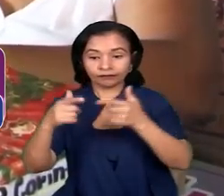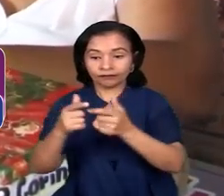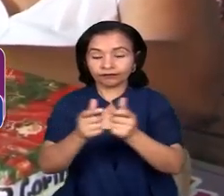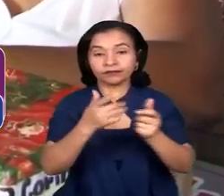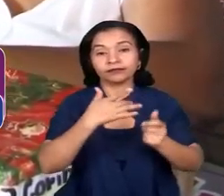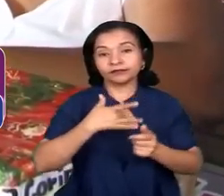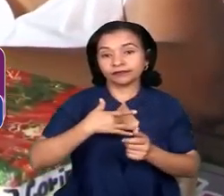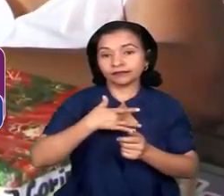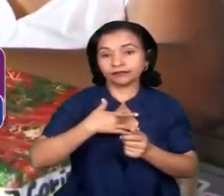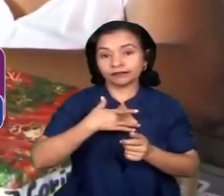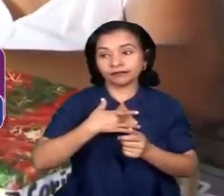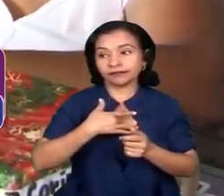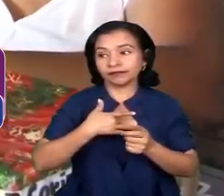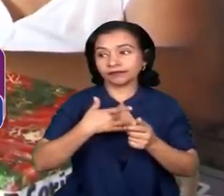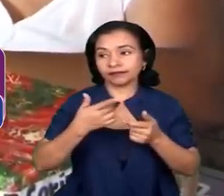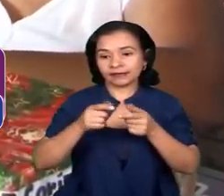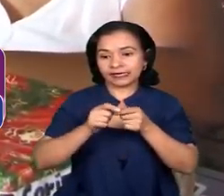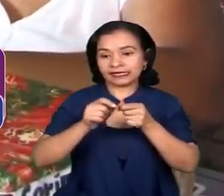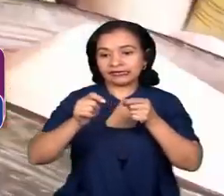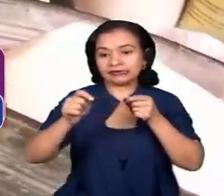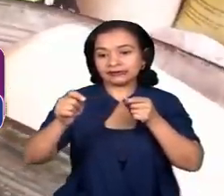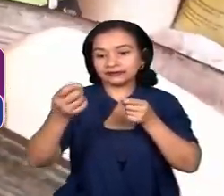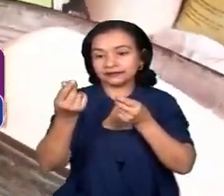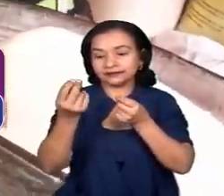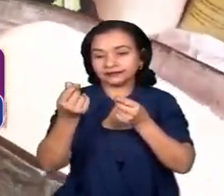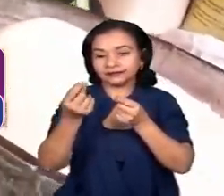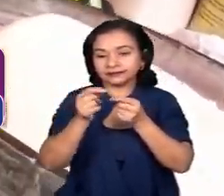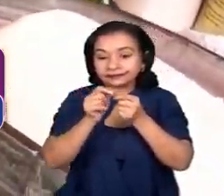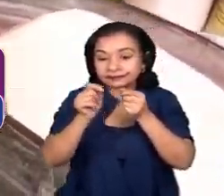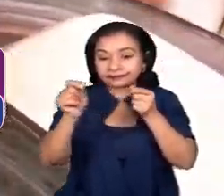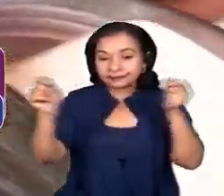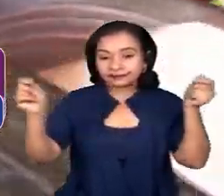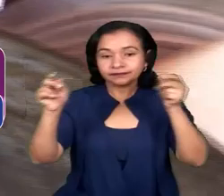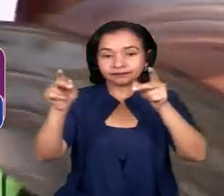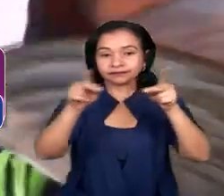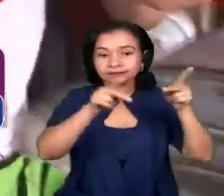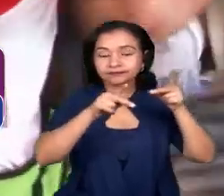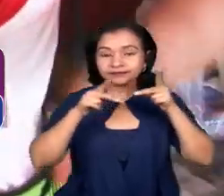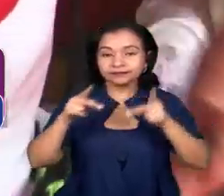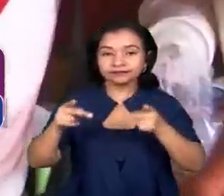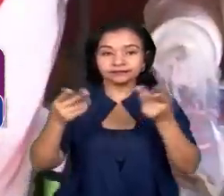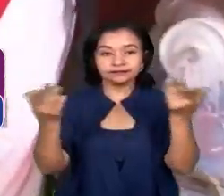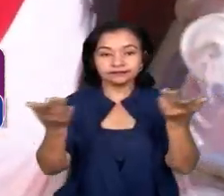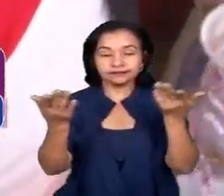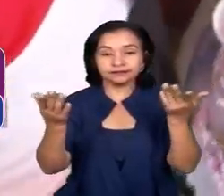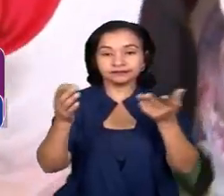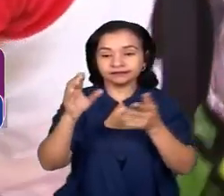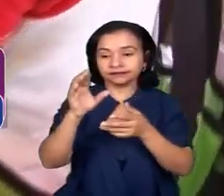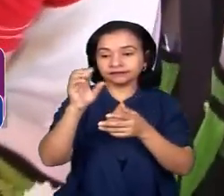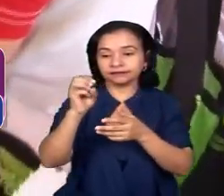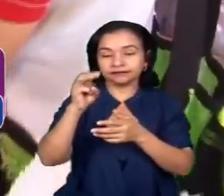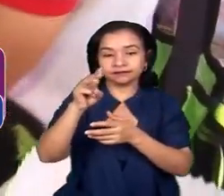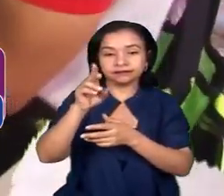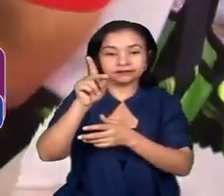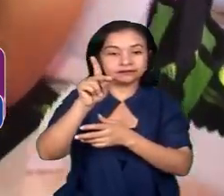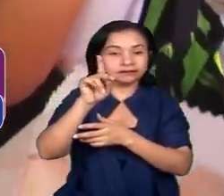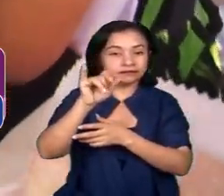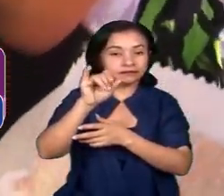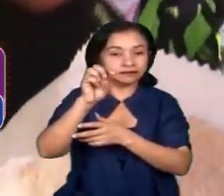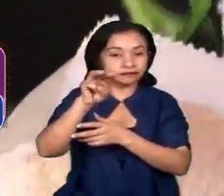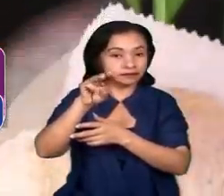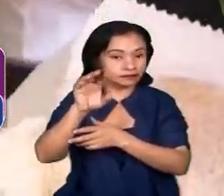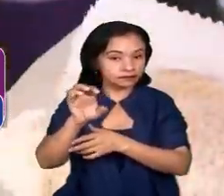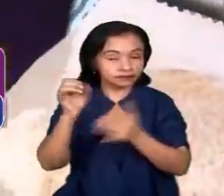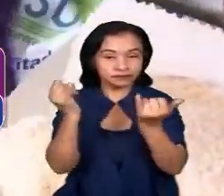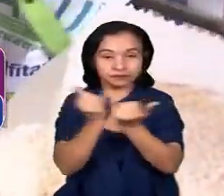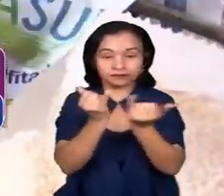la necesidad y les tiramos el bolsillo. Ese aguinaldo se lo estiramos a los compañeros, los comipymes, esos emprendedores que tienen,